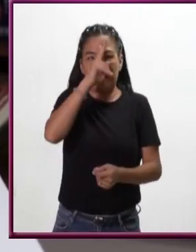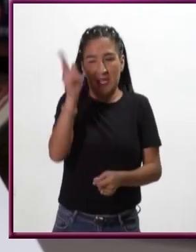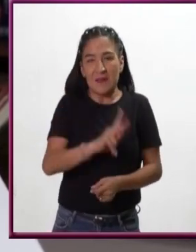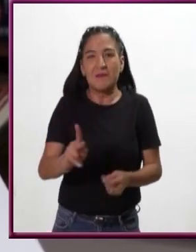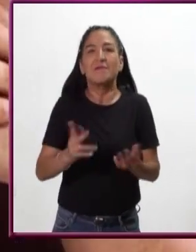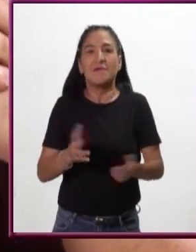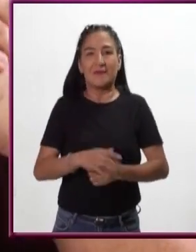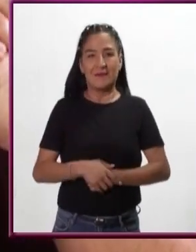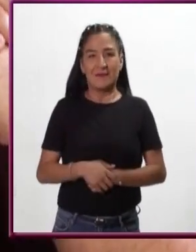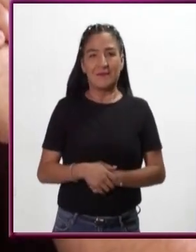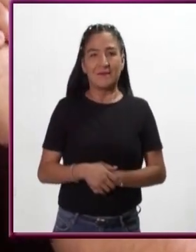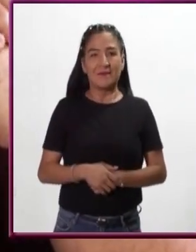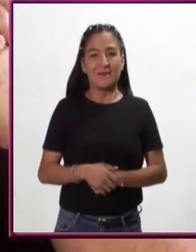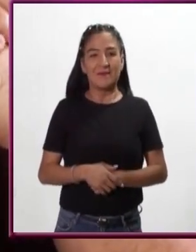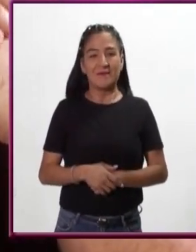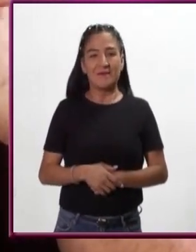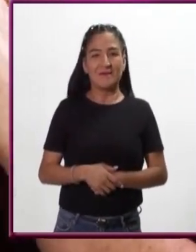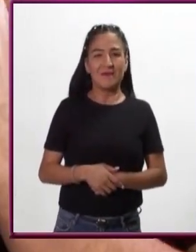peor.